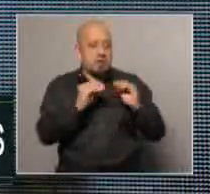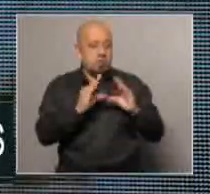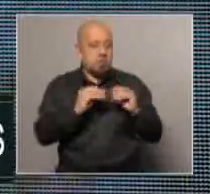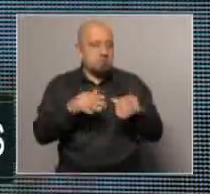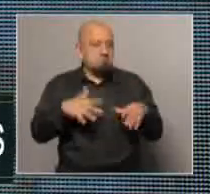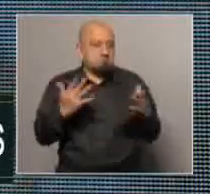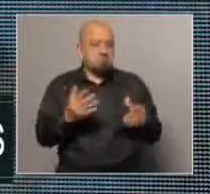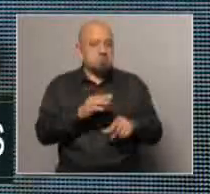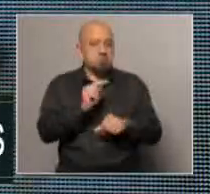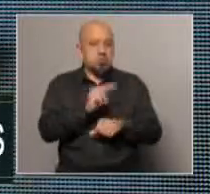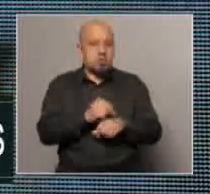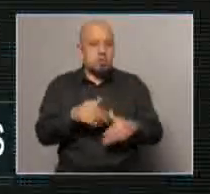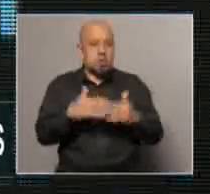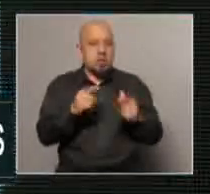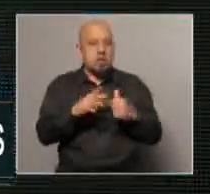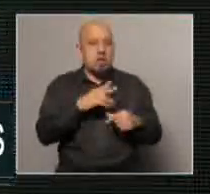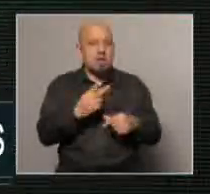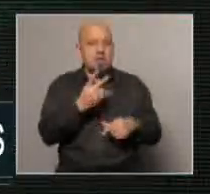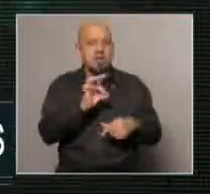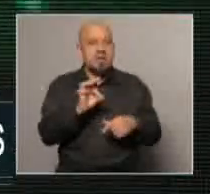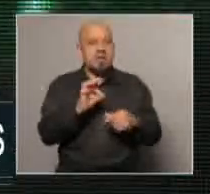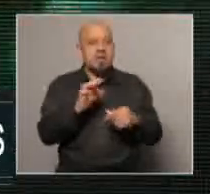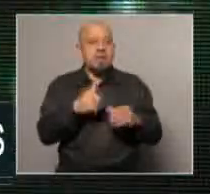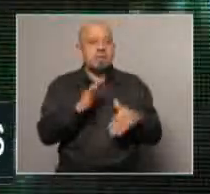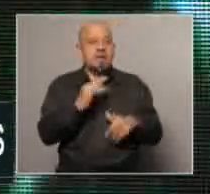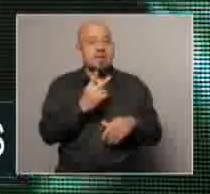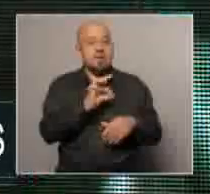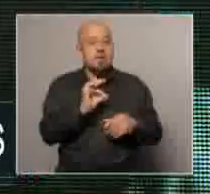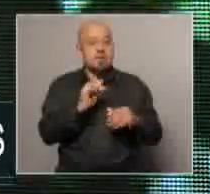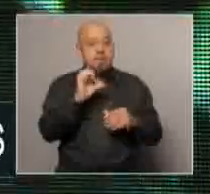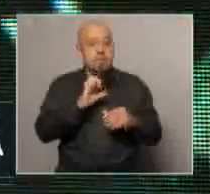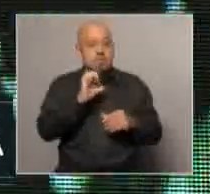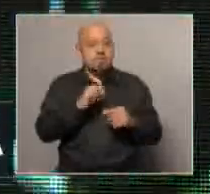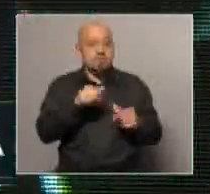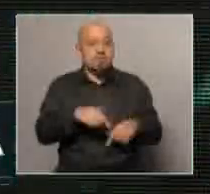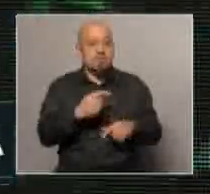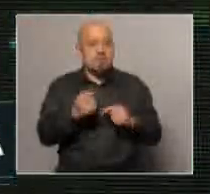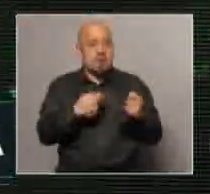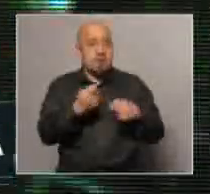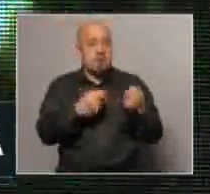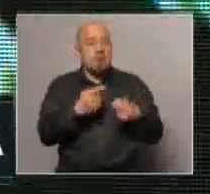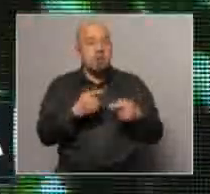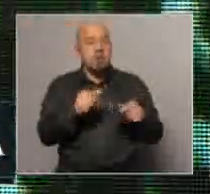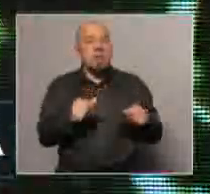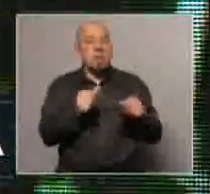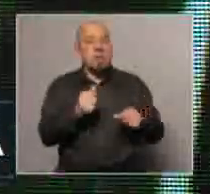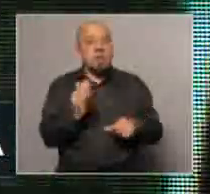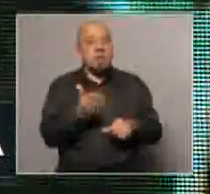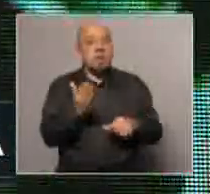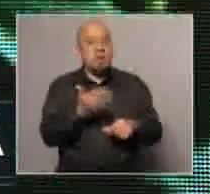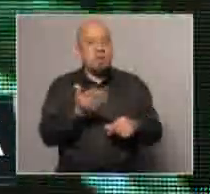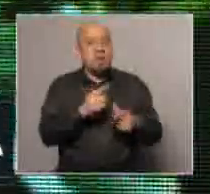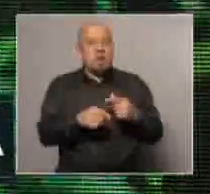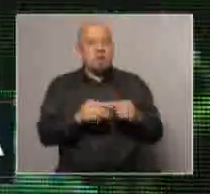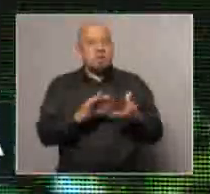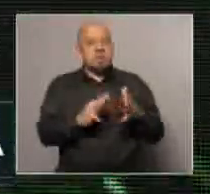conseguido que más de 20 empresas estén realmente trabajando y consolidándose en esta línea de negocio. Lo que hacen ellos es producir de una manera más